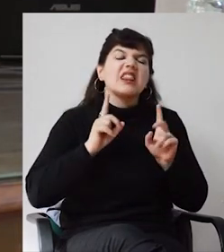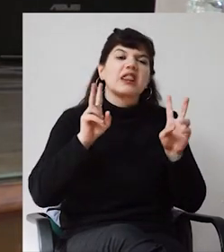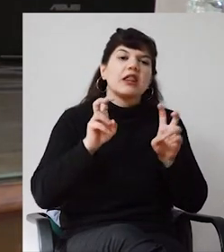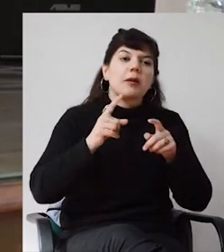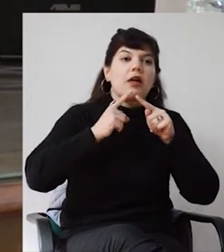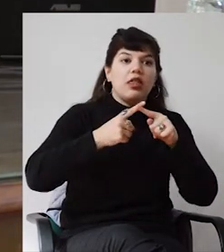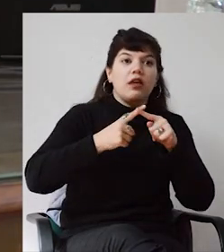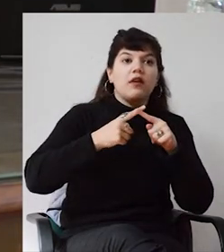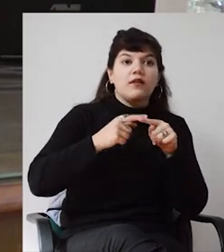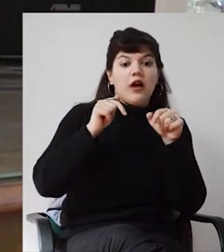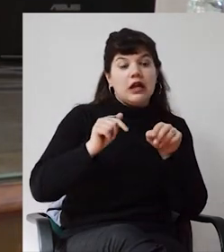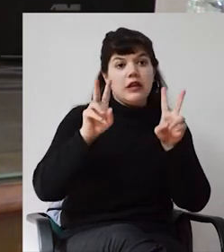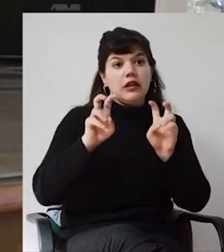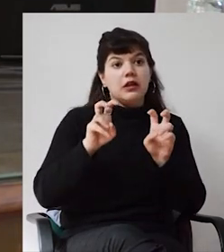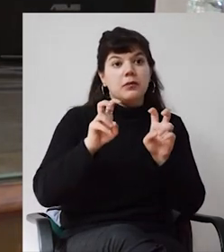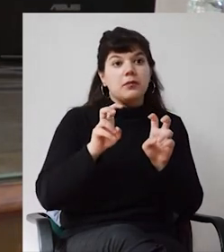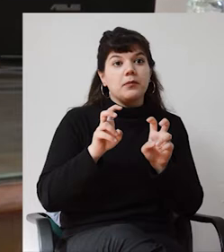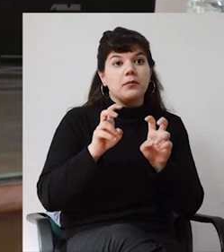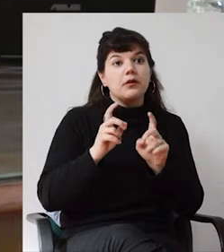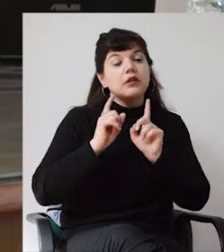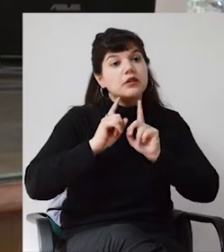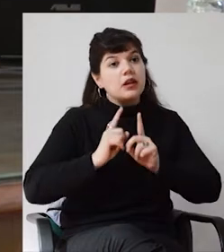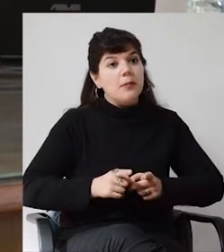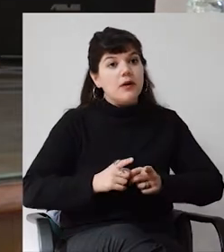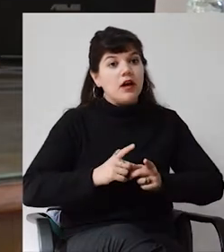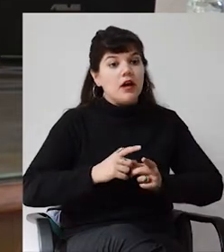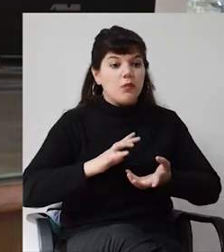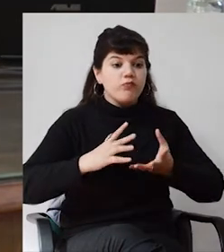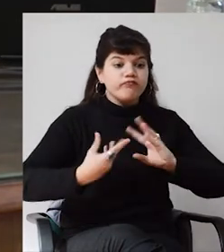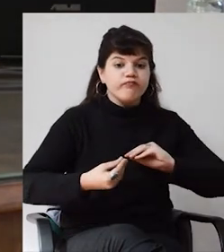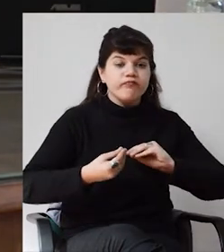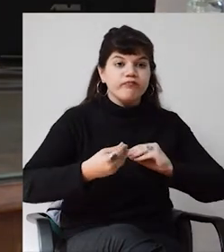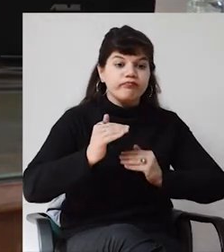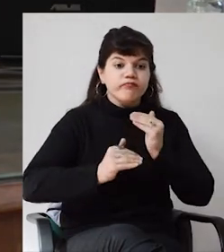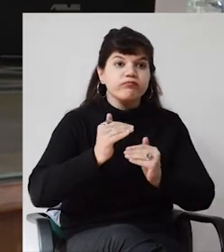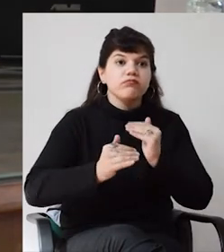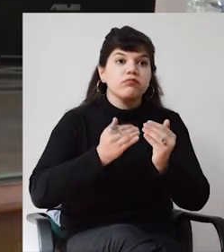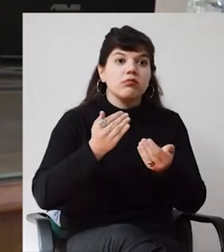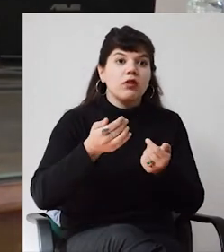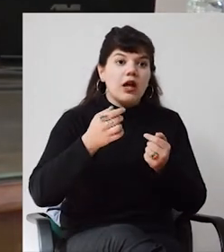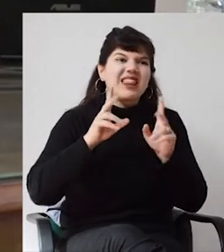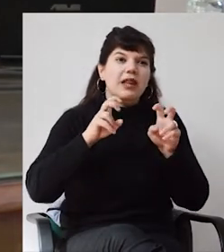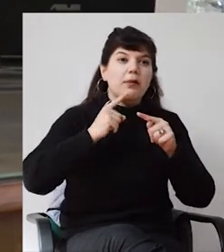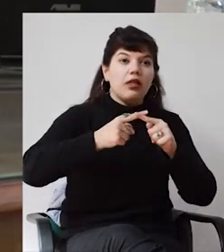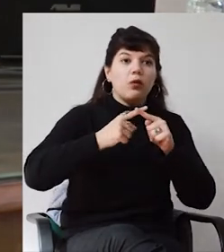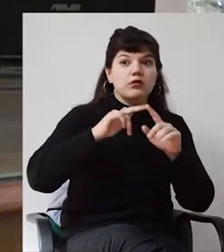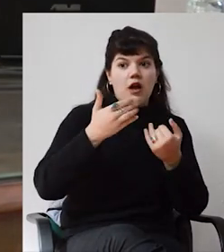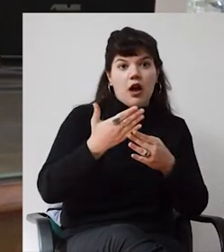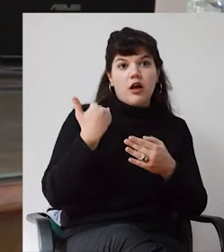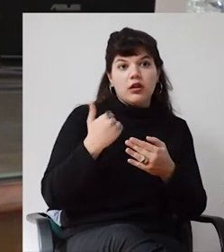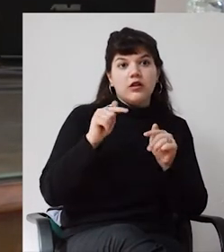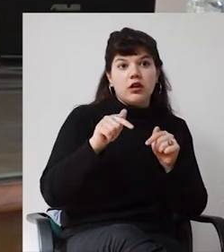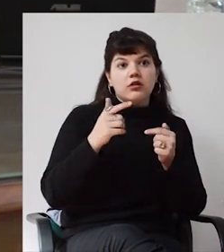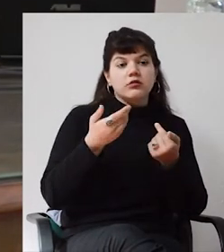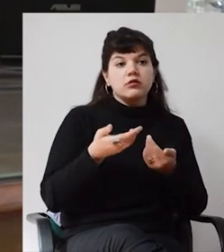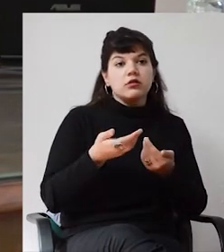el debate un poco sobre este tema y que están formando parte de la discusión que